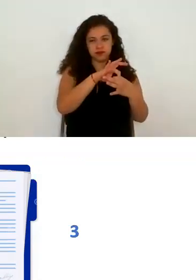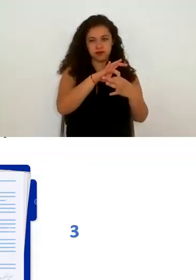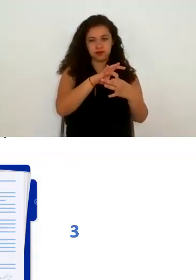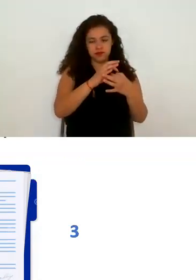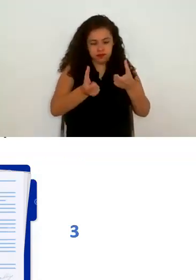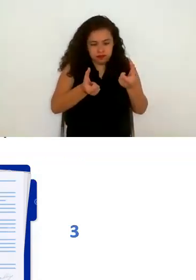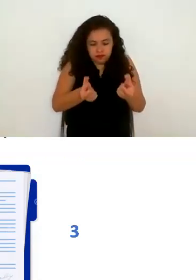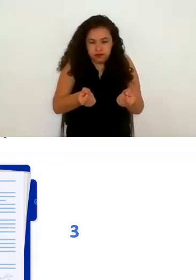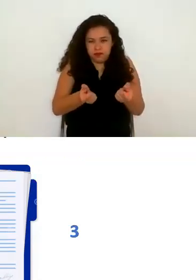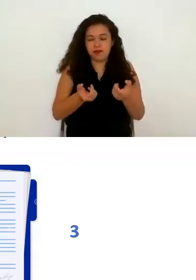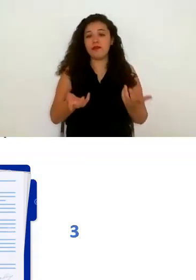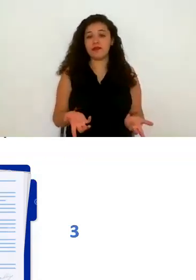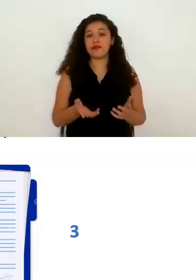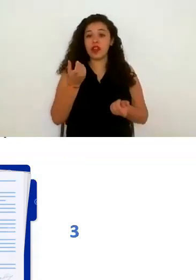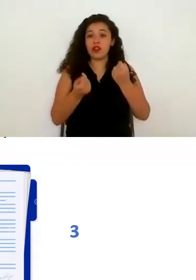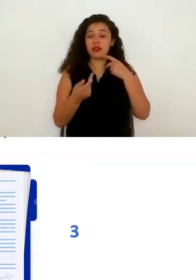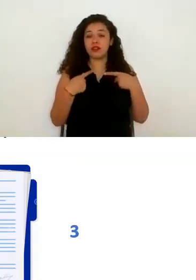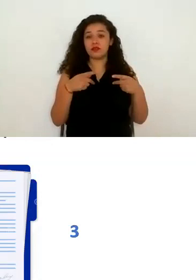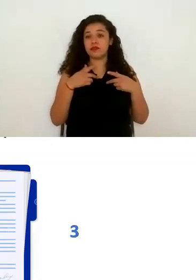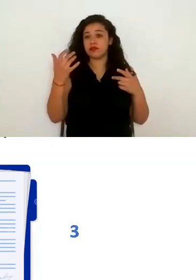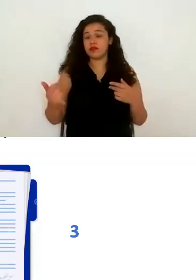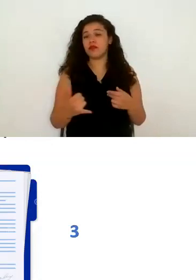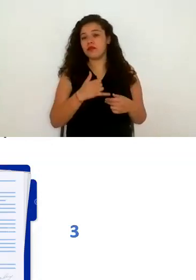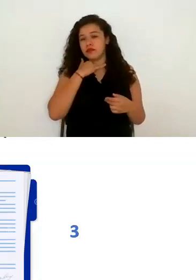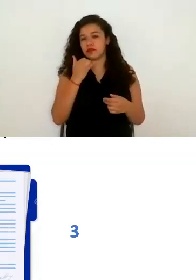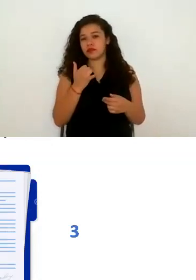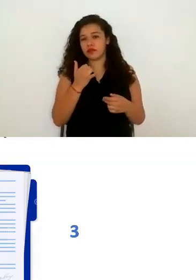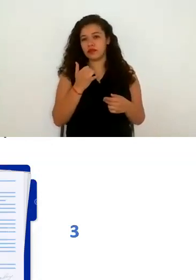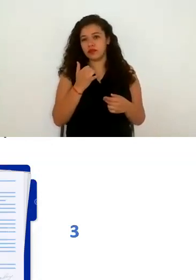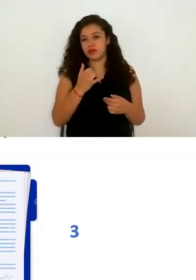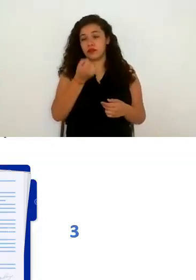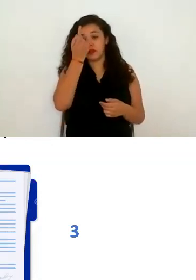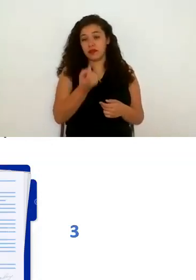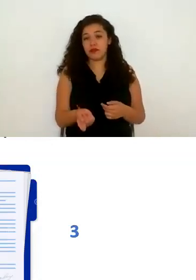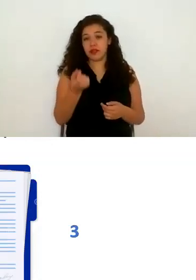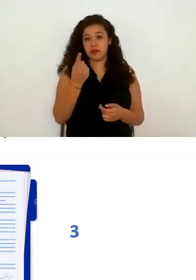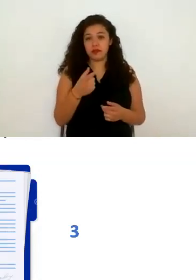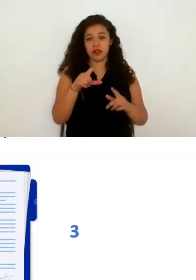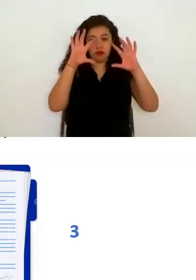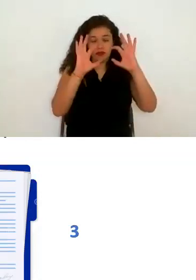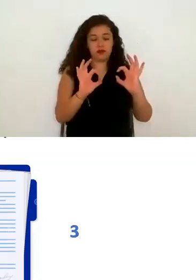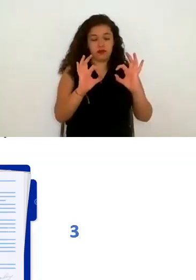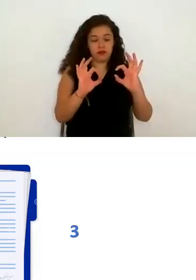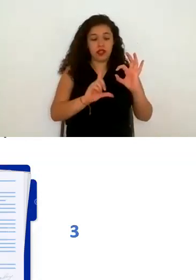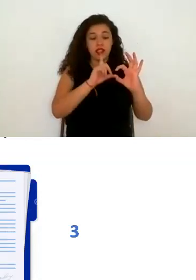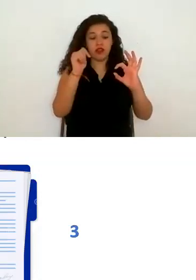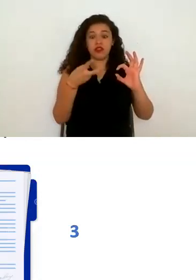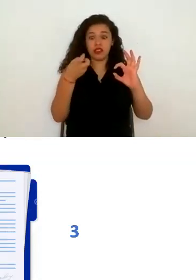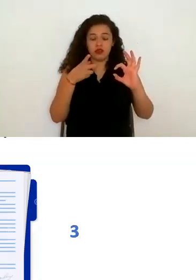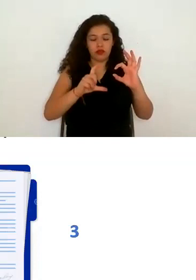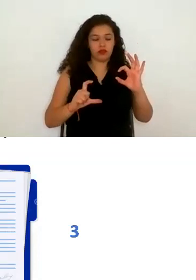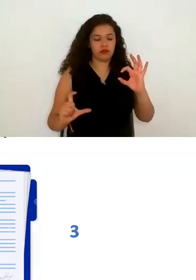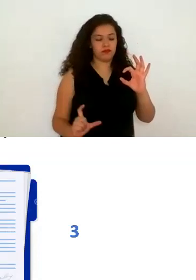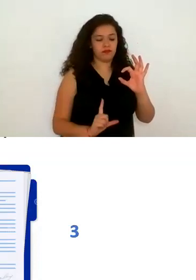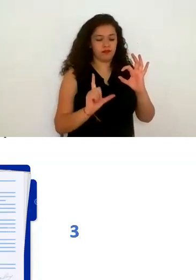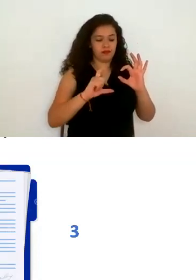Hay ocasiones donde la gente por el grosor utiliza un primer broche, le inserta un segundo y